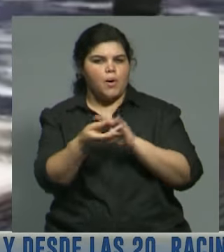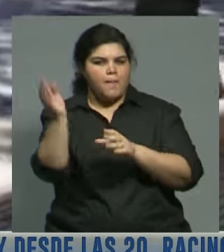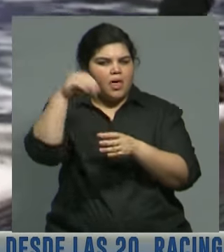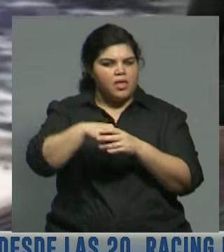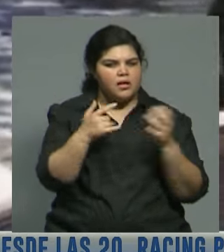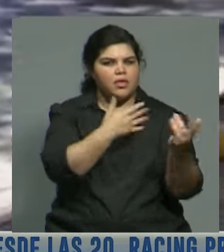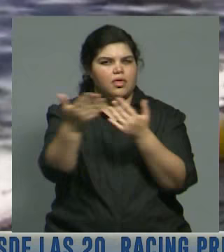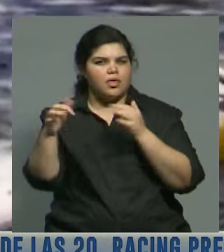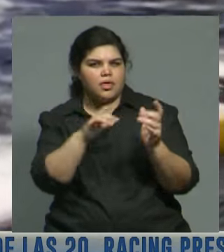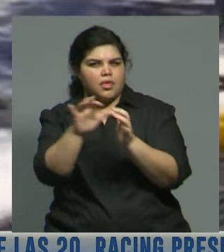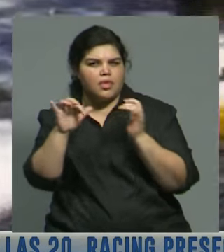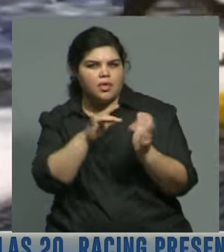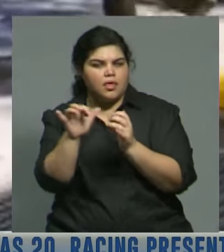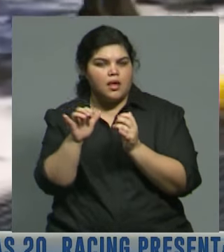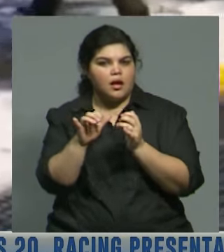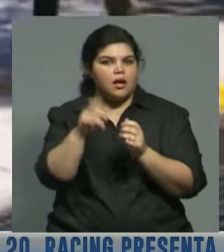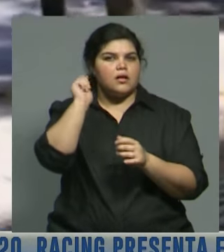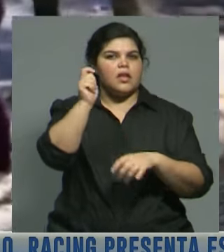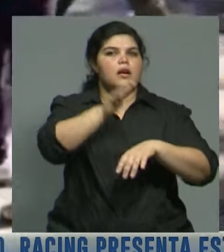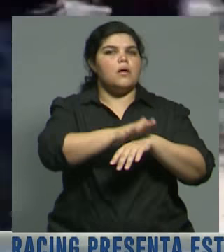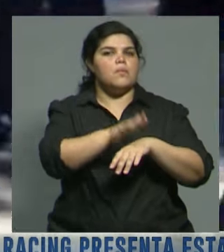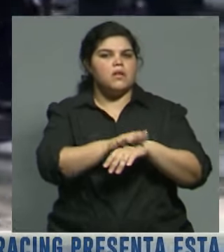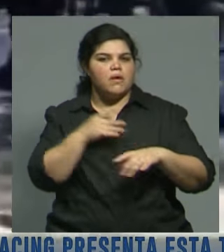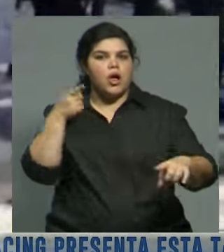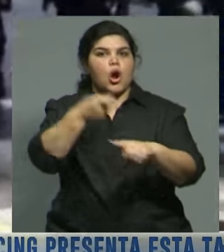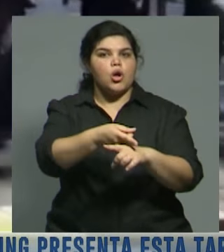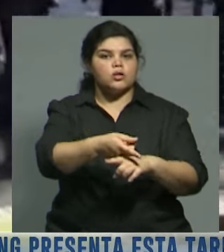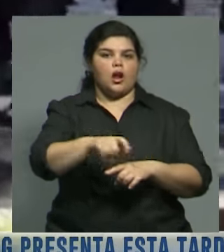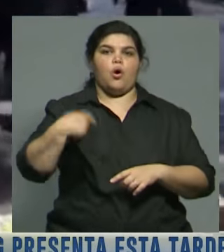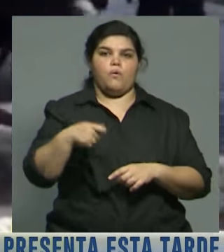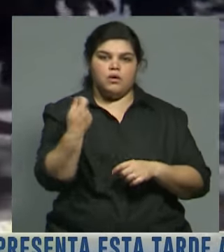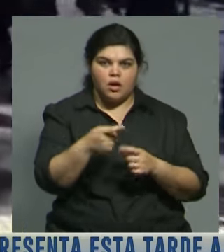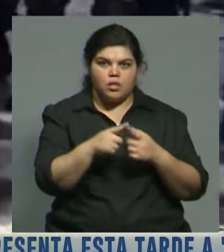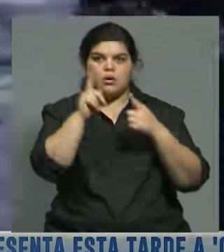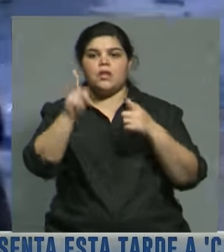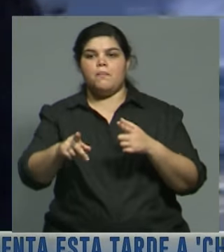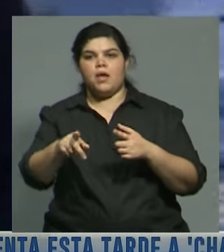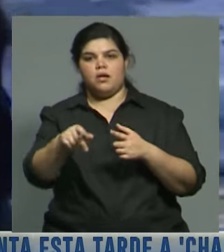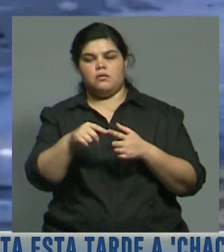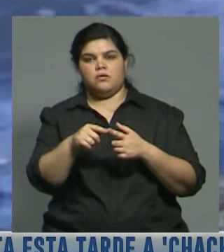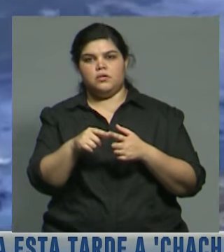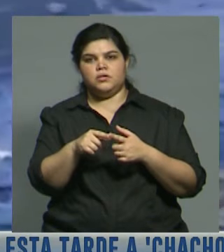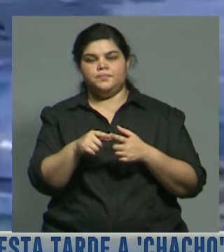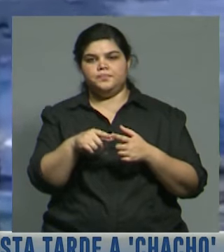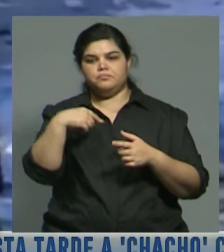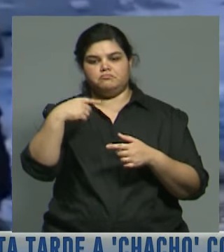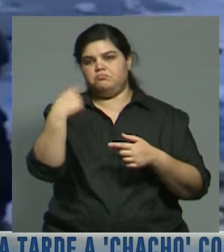a caer los jubilados, sino que también potencialmente las instituciones de la democracia pueden ser al menos tensionadas lo suficiente como para